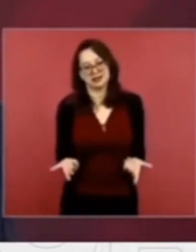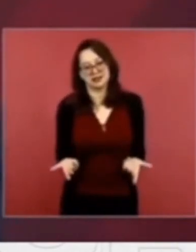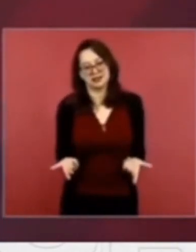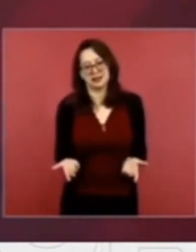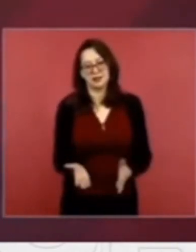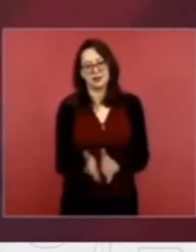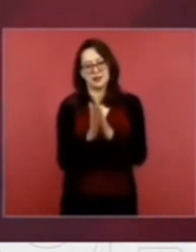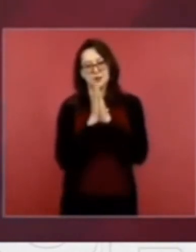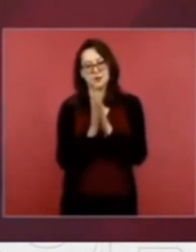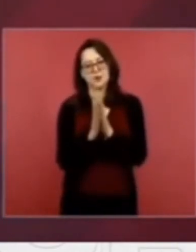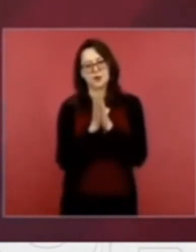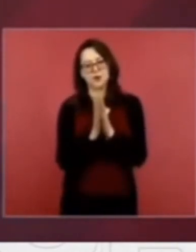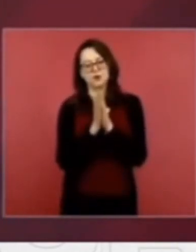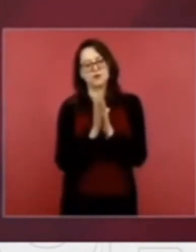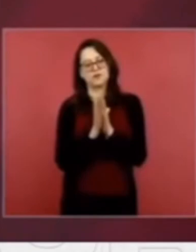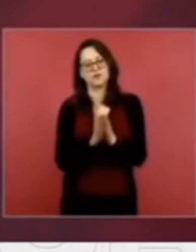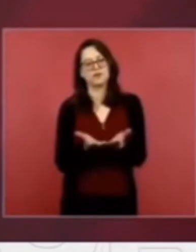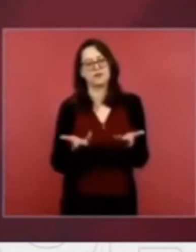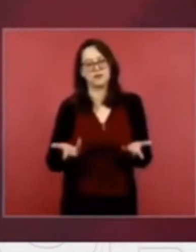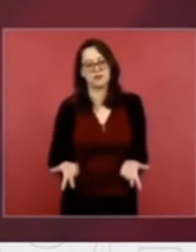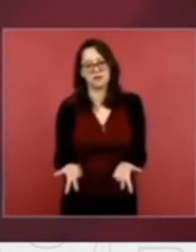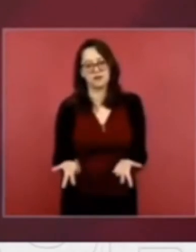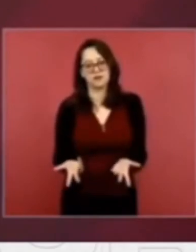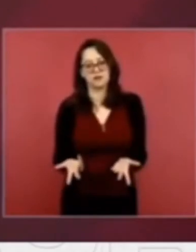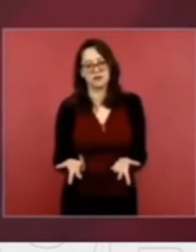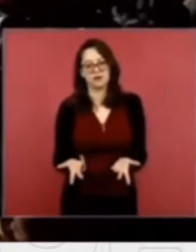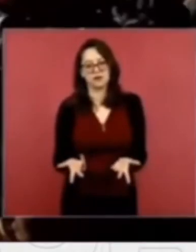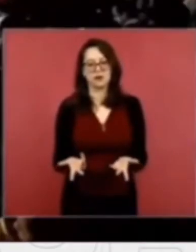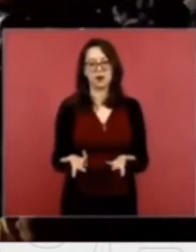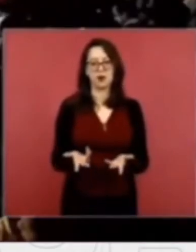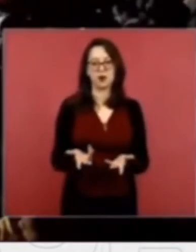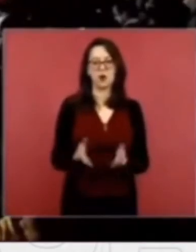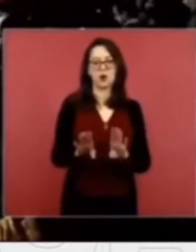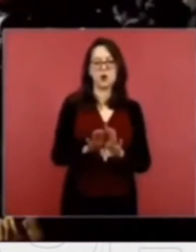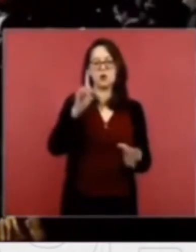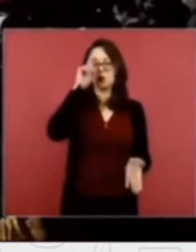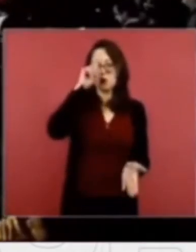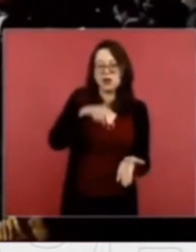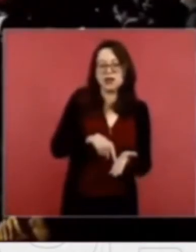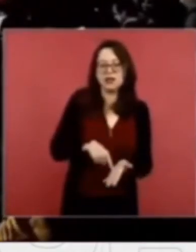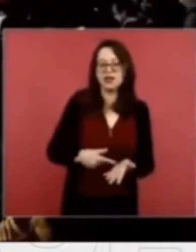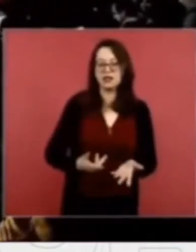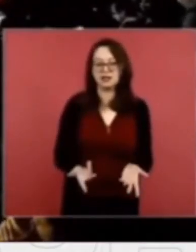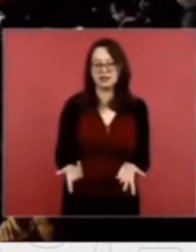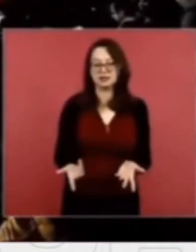se va a trabajar de asesor a una de esas empresas extranjeras.